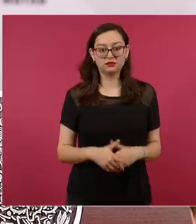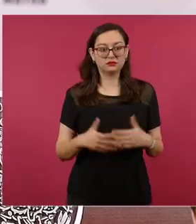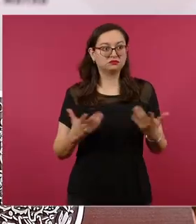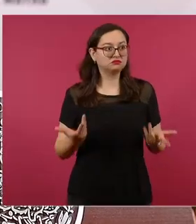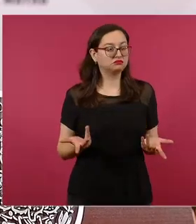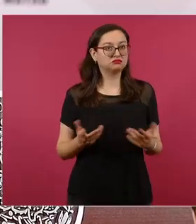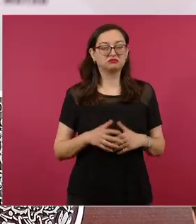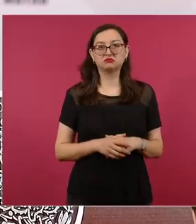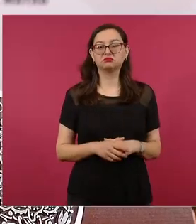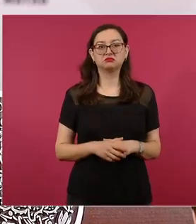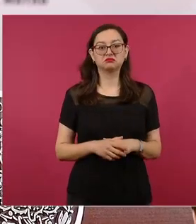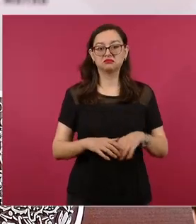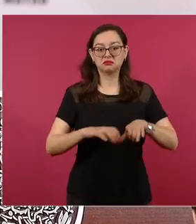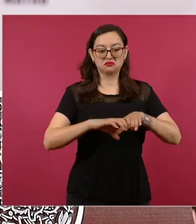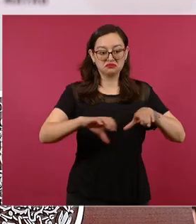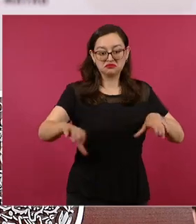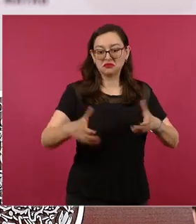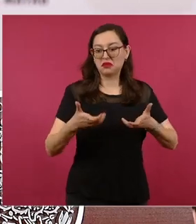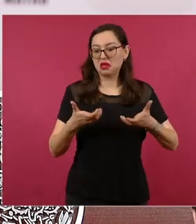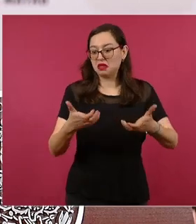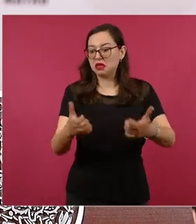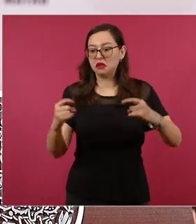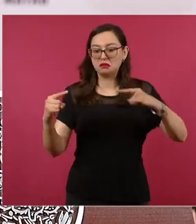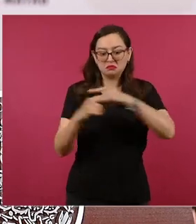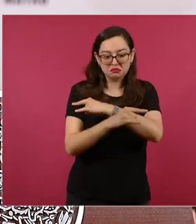hablamos de carreteras